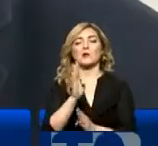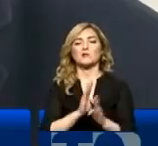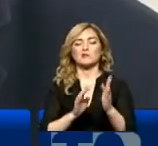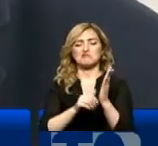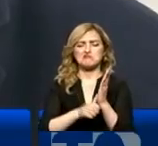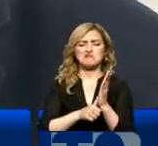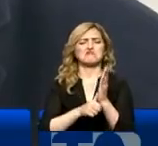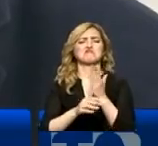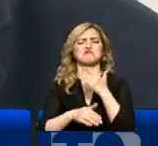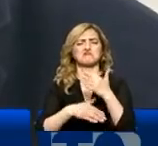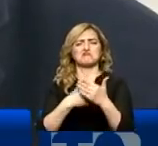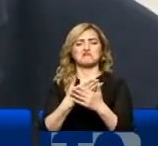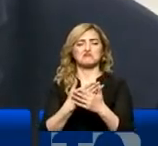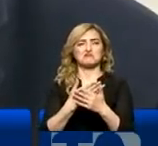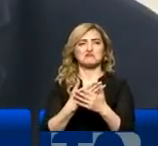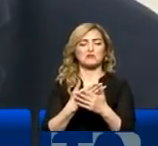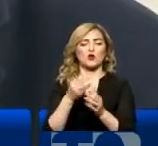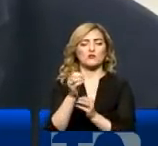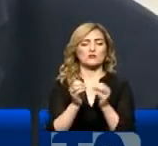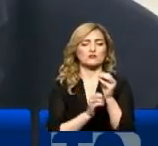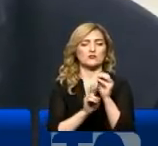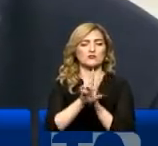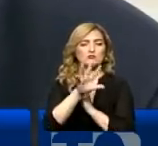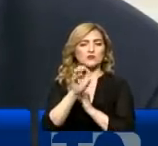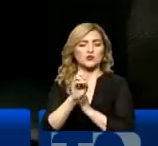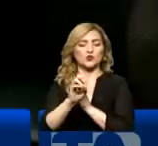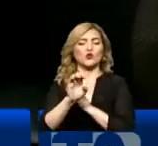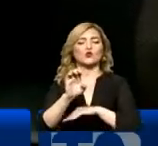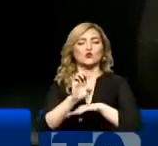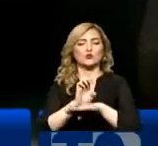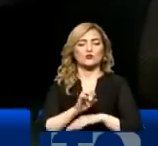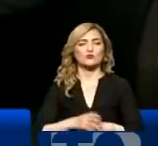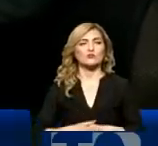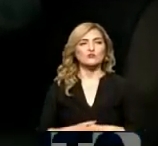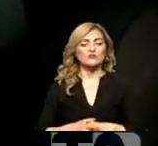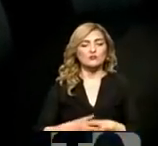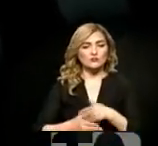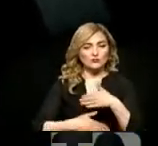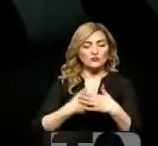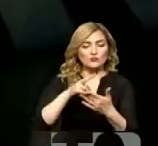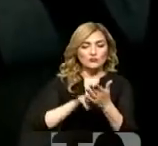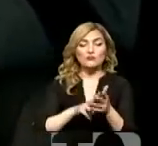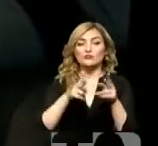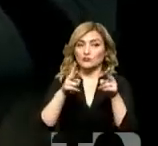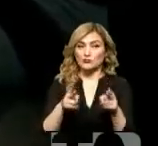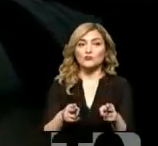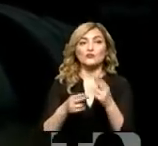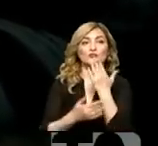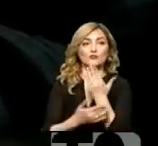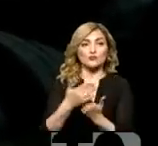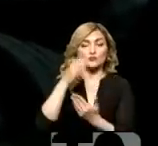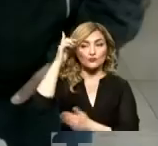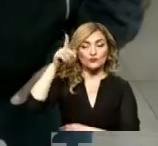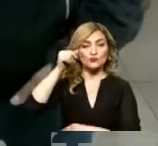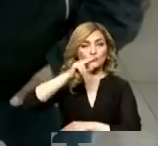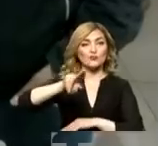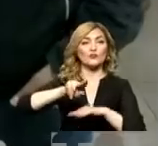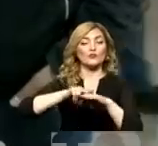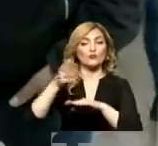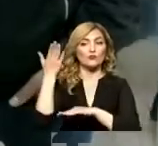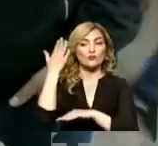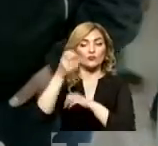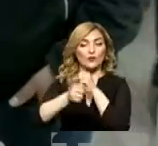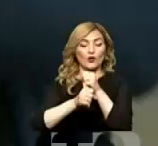nivel de estas 20 oficinas que tenemos desplegadas a nivel nacional. Este proceso de visa humanitaria que facilitó el gobierno nacional el